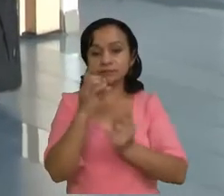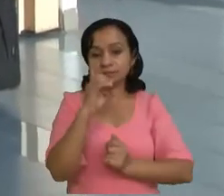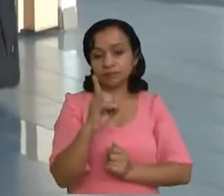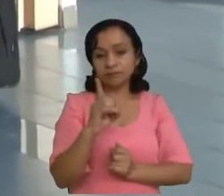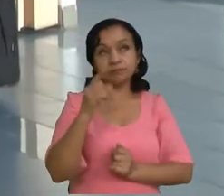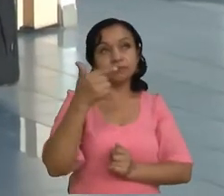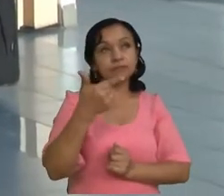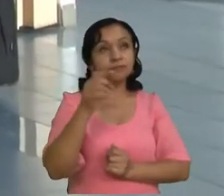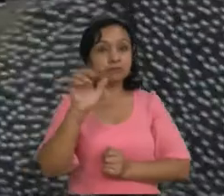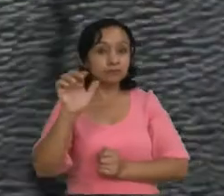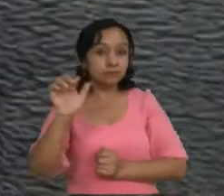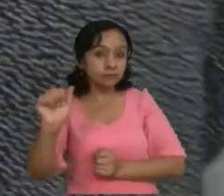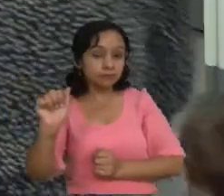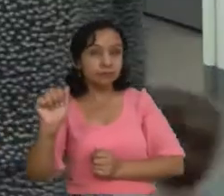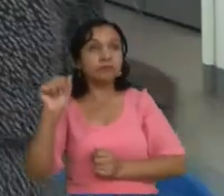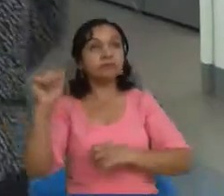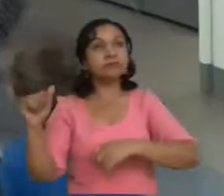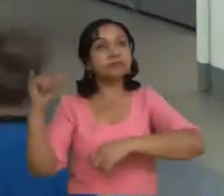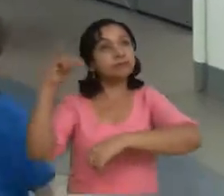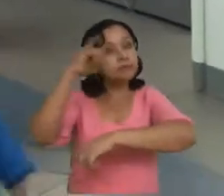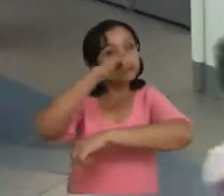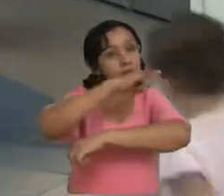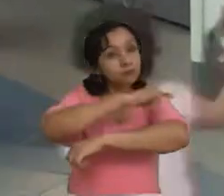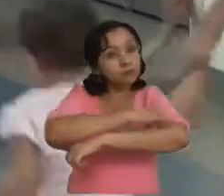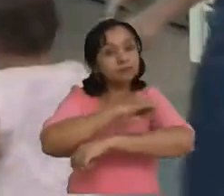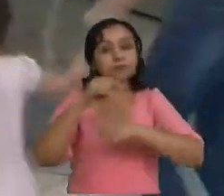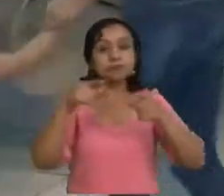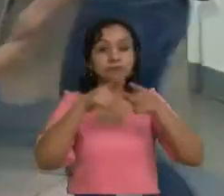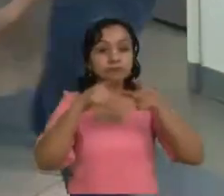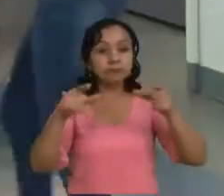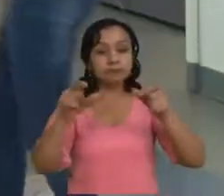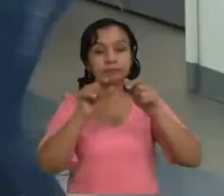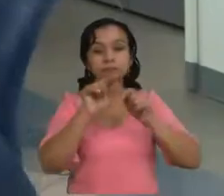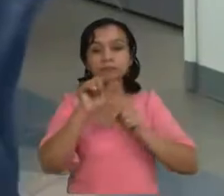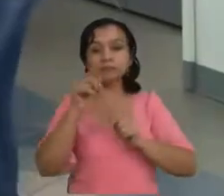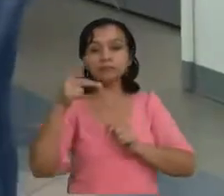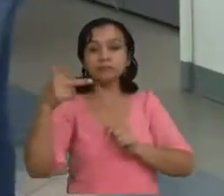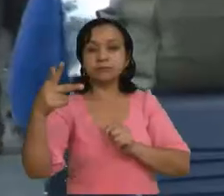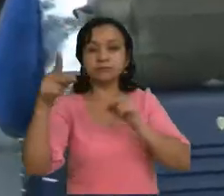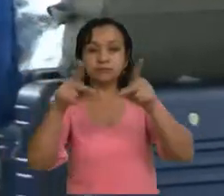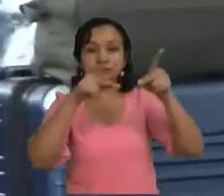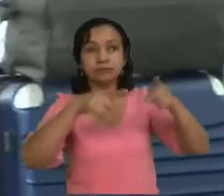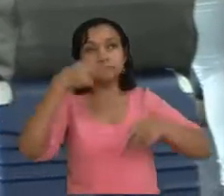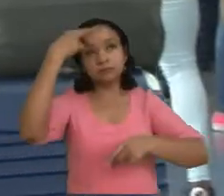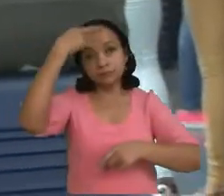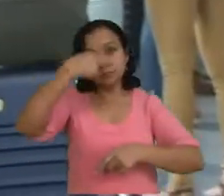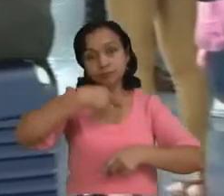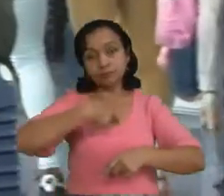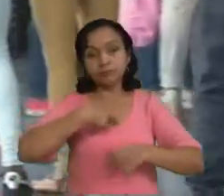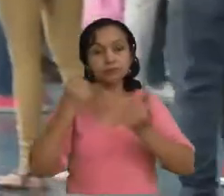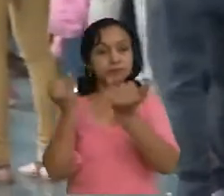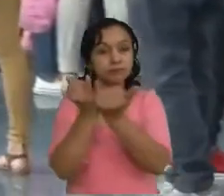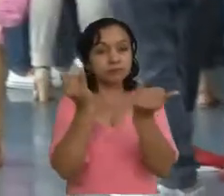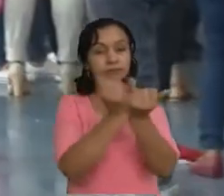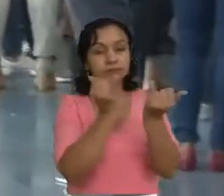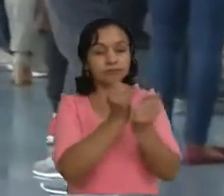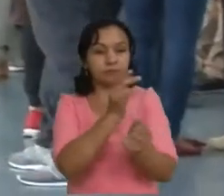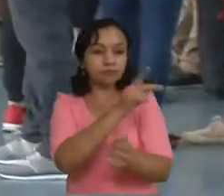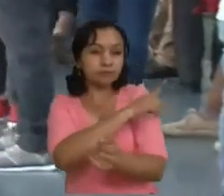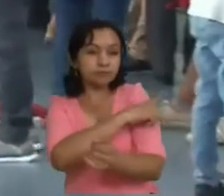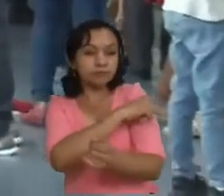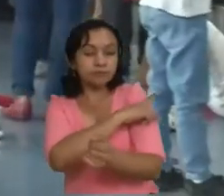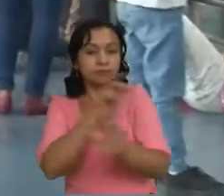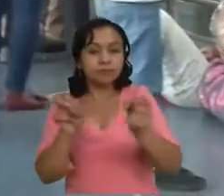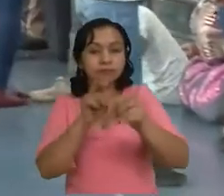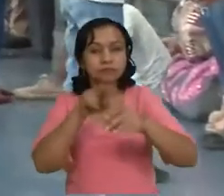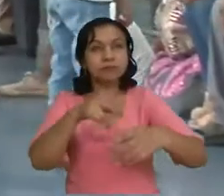Aduanas, que dispondrá en el Aeropuerto Internacional de Managua de 18 funcionarios. Asimismo, se suma la Policía Nacional y